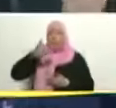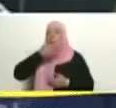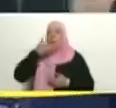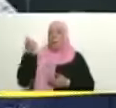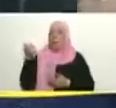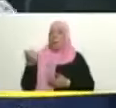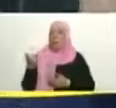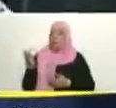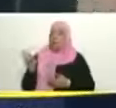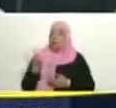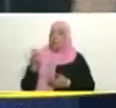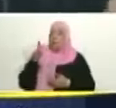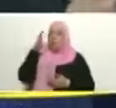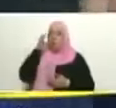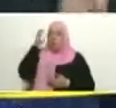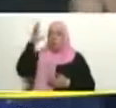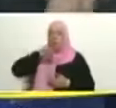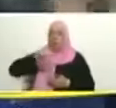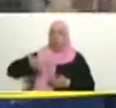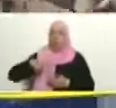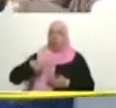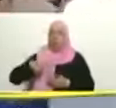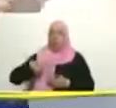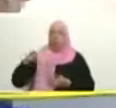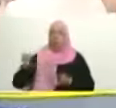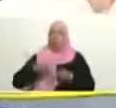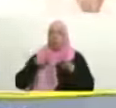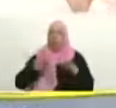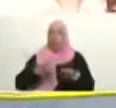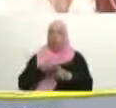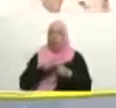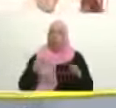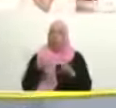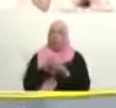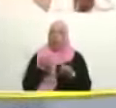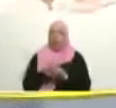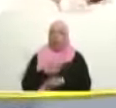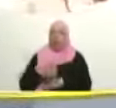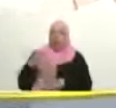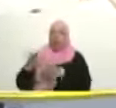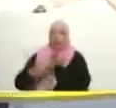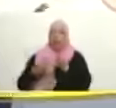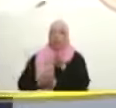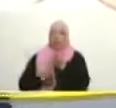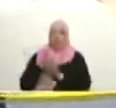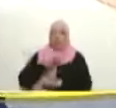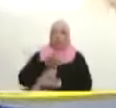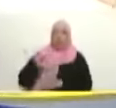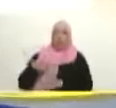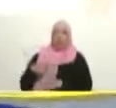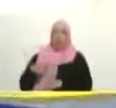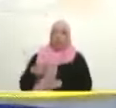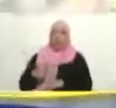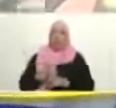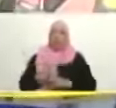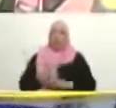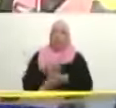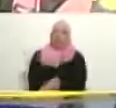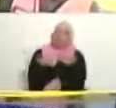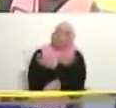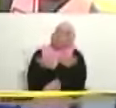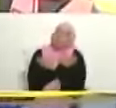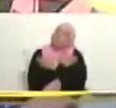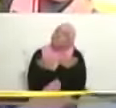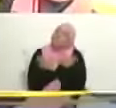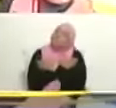policía capacitado como el nuestro, valiente como el nuestro, echado para adelante como el nuestro. Los felicito,